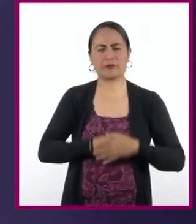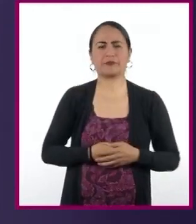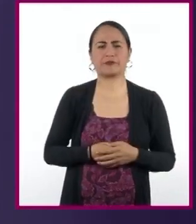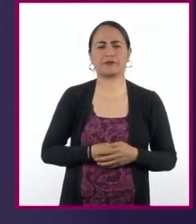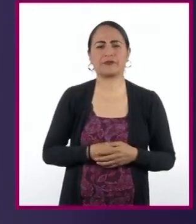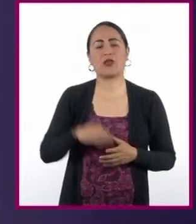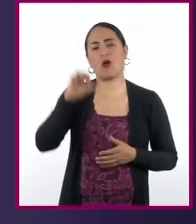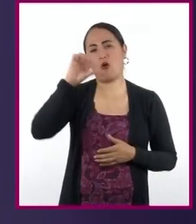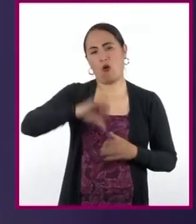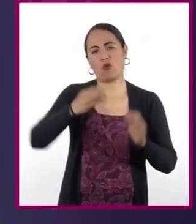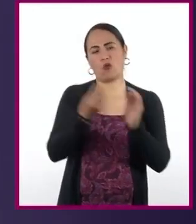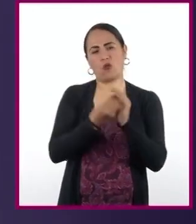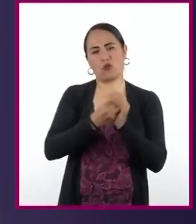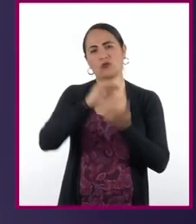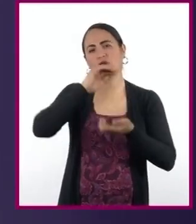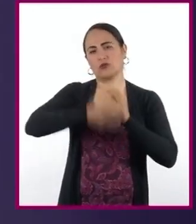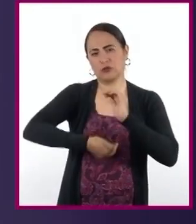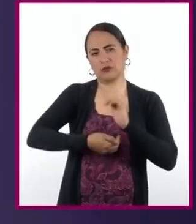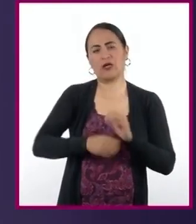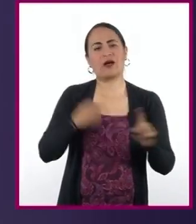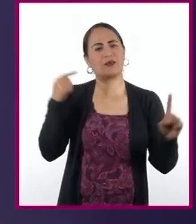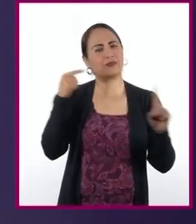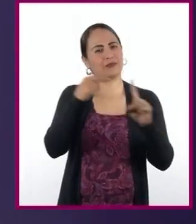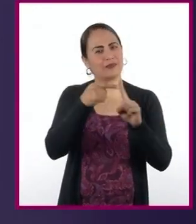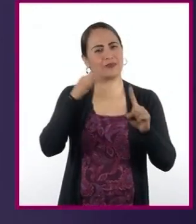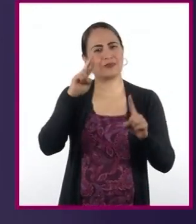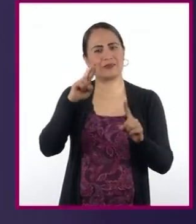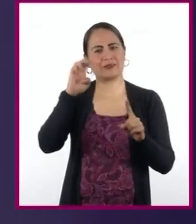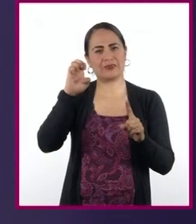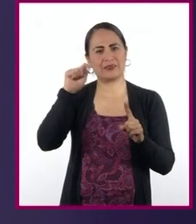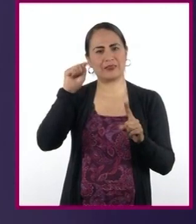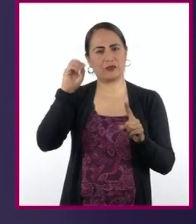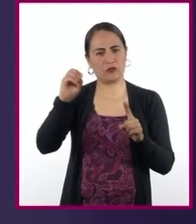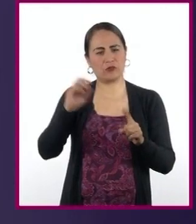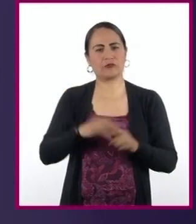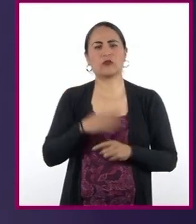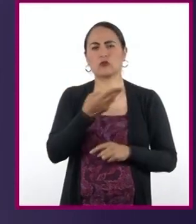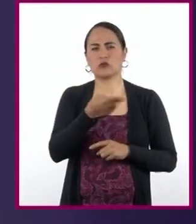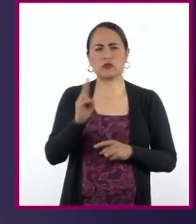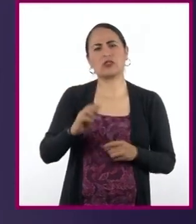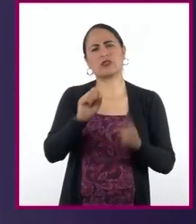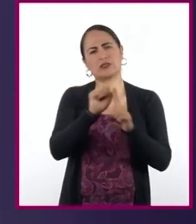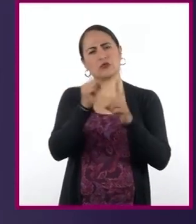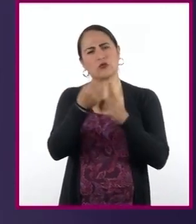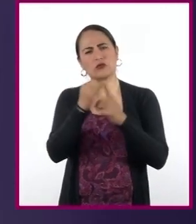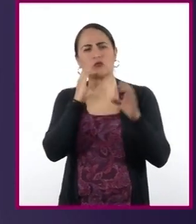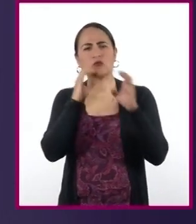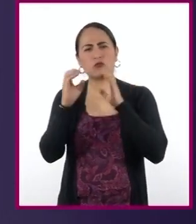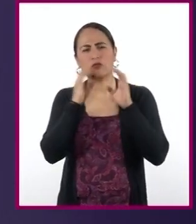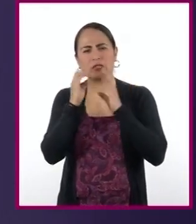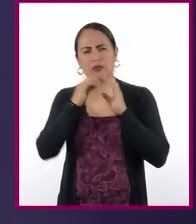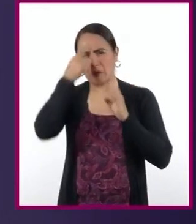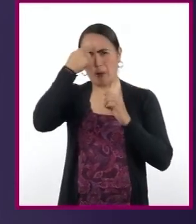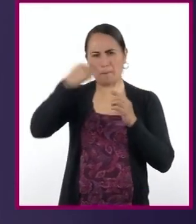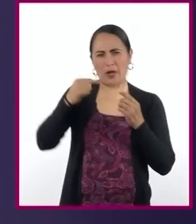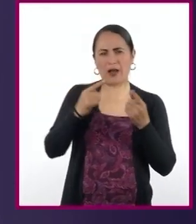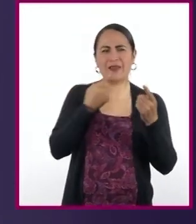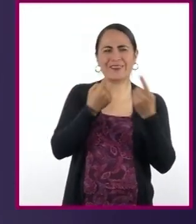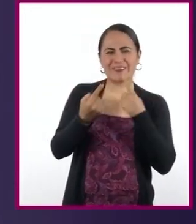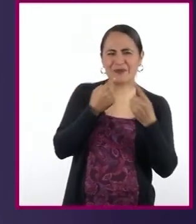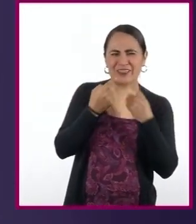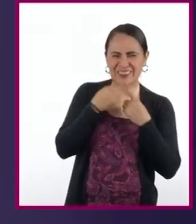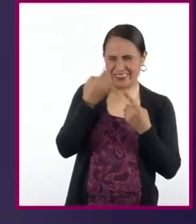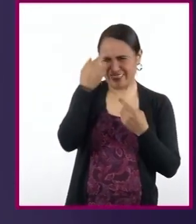nuestra sesión, les propongo el siguiente reto. Elijan una situación comunicativa propia de un debate, como lo hicimos